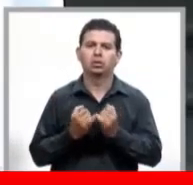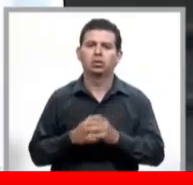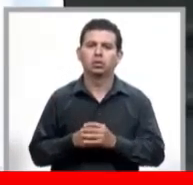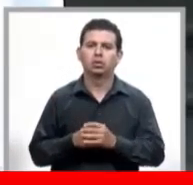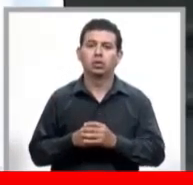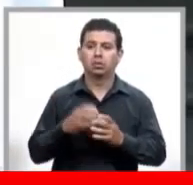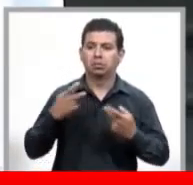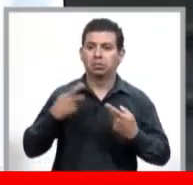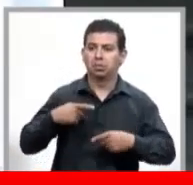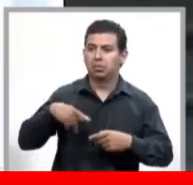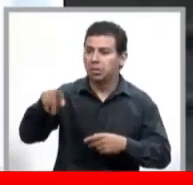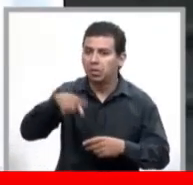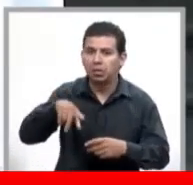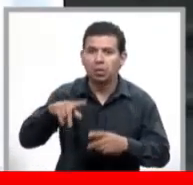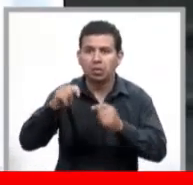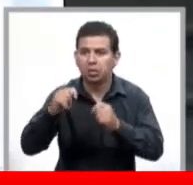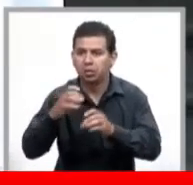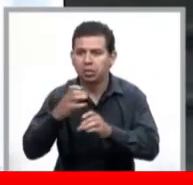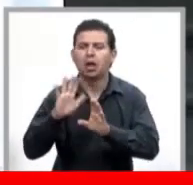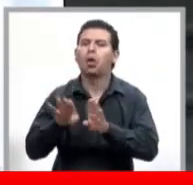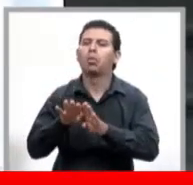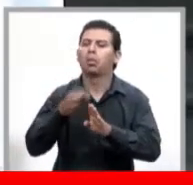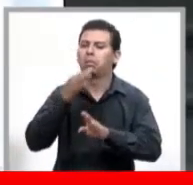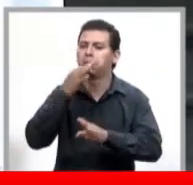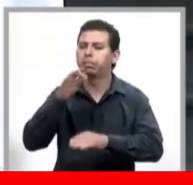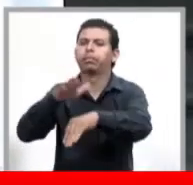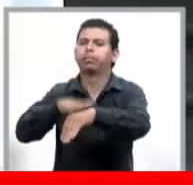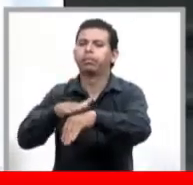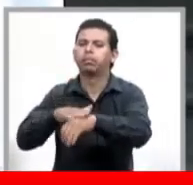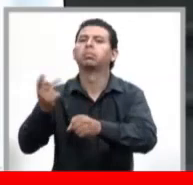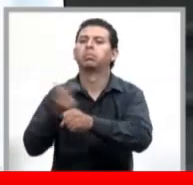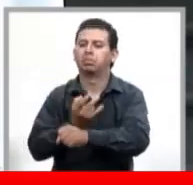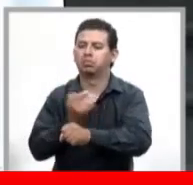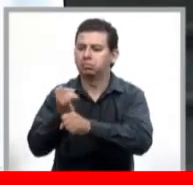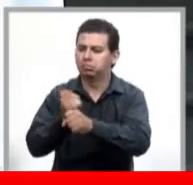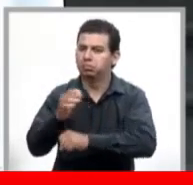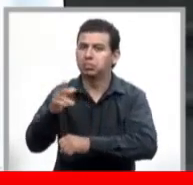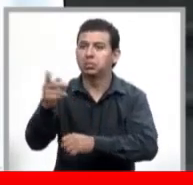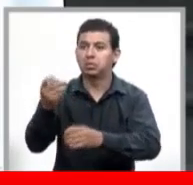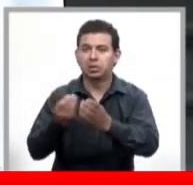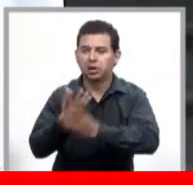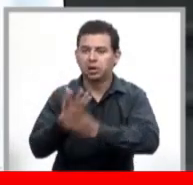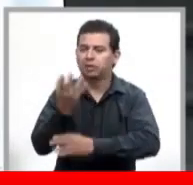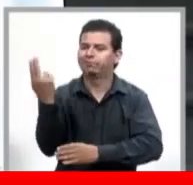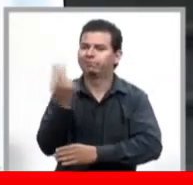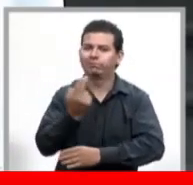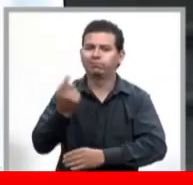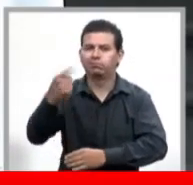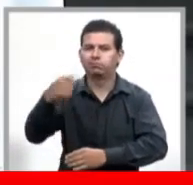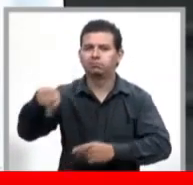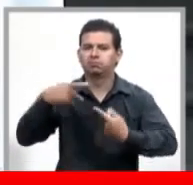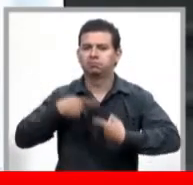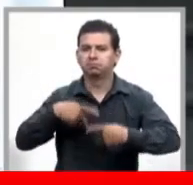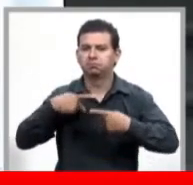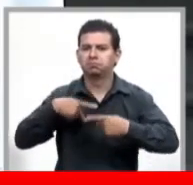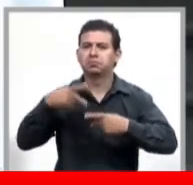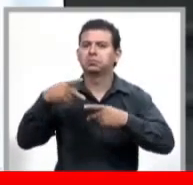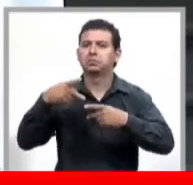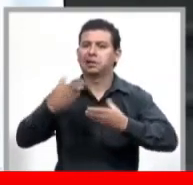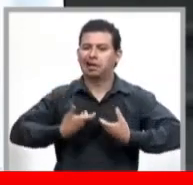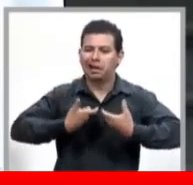apercibimiento a aquellos que estén y tengan que salir a espacios